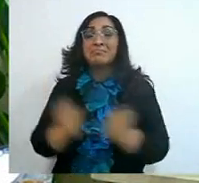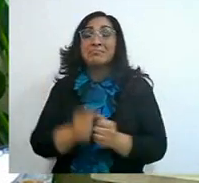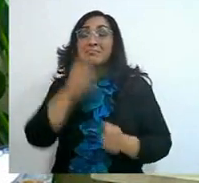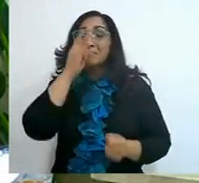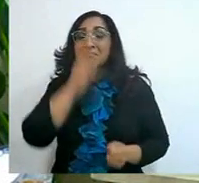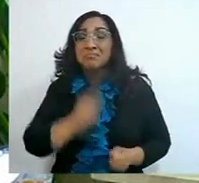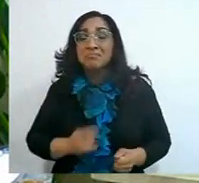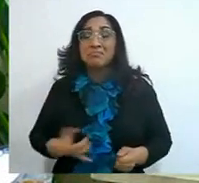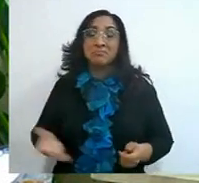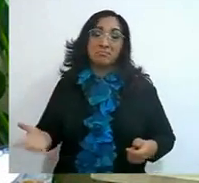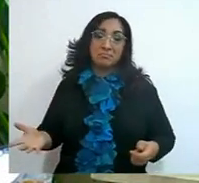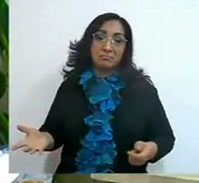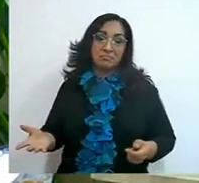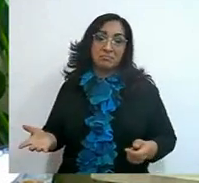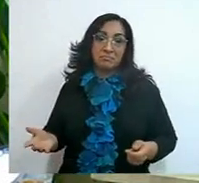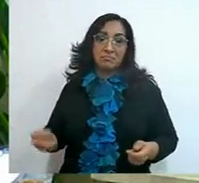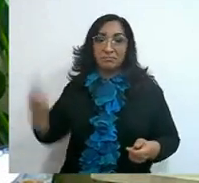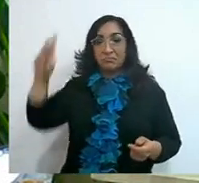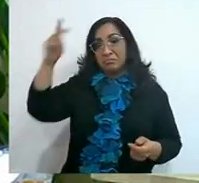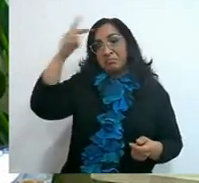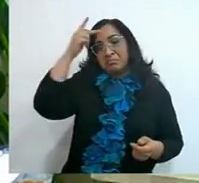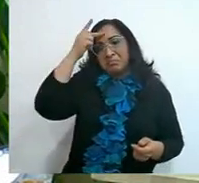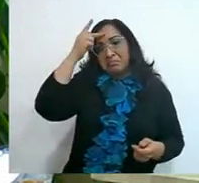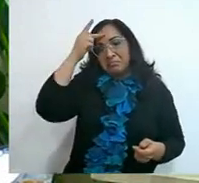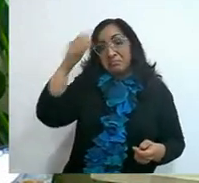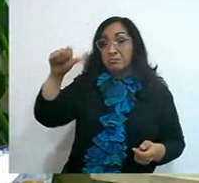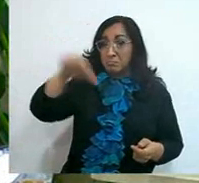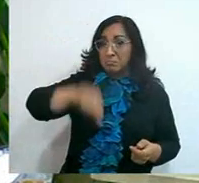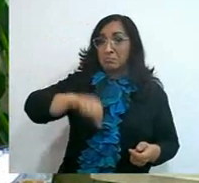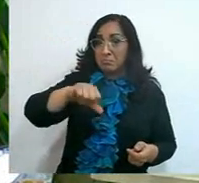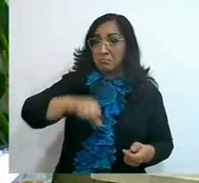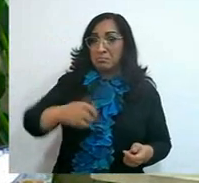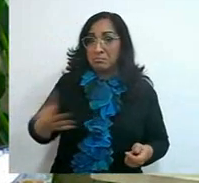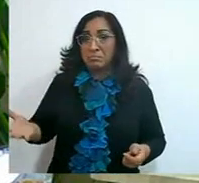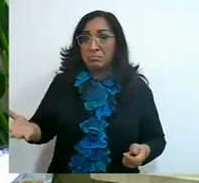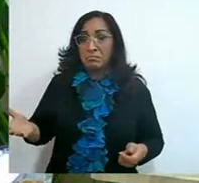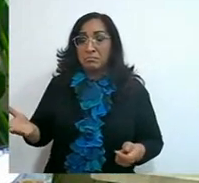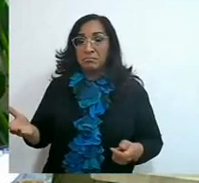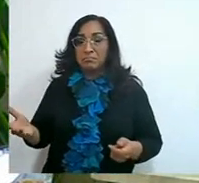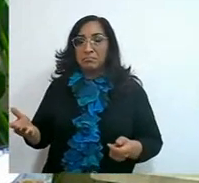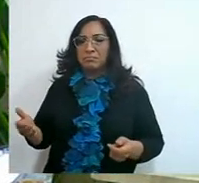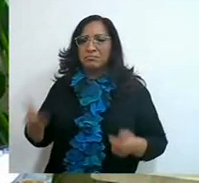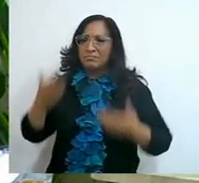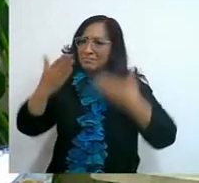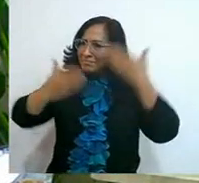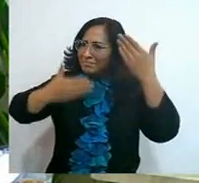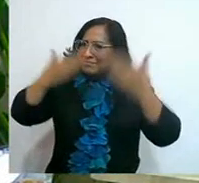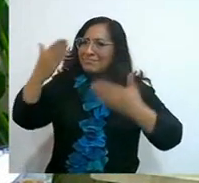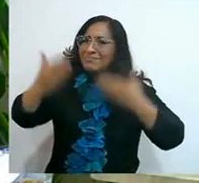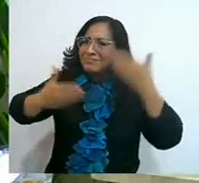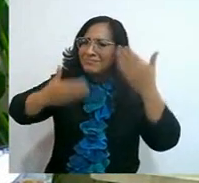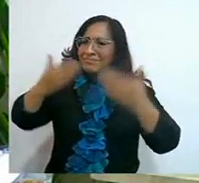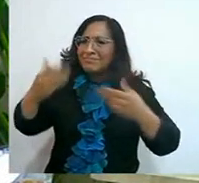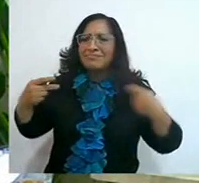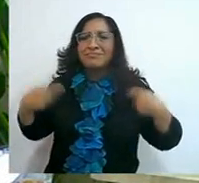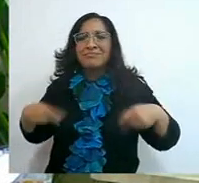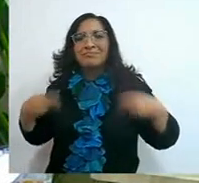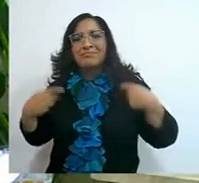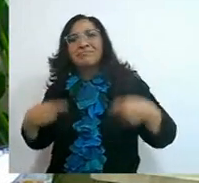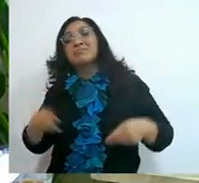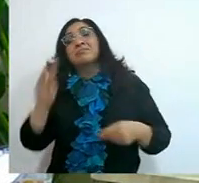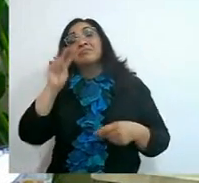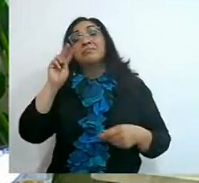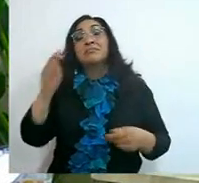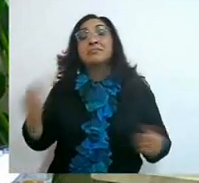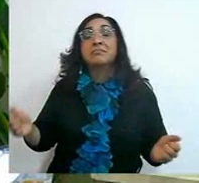Supongamos, un pastor de hoy le está enseñando a la gente, ve cómo otra